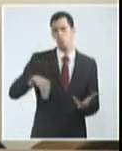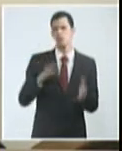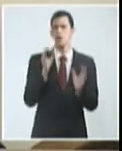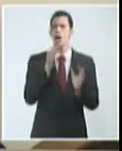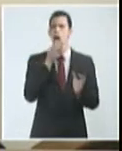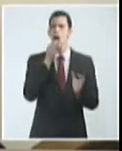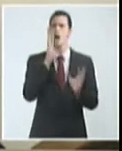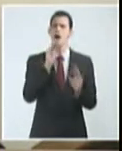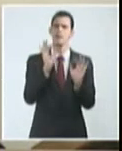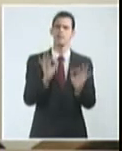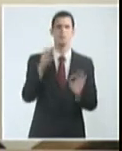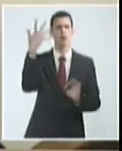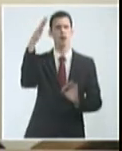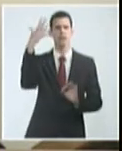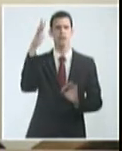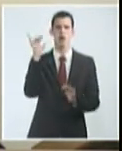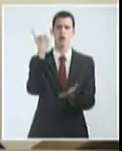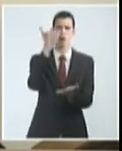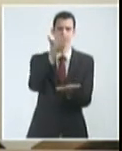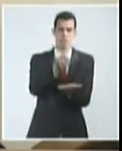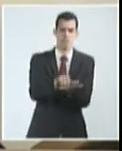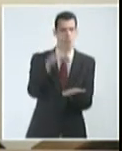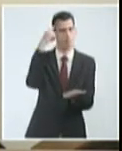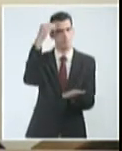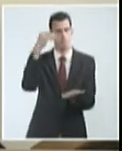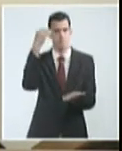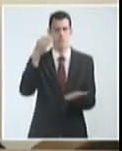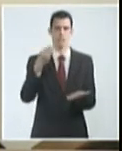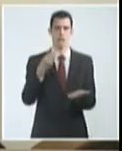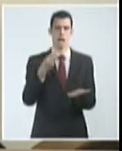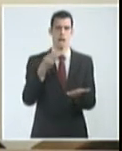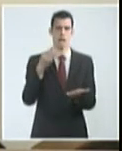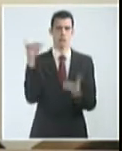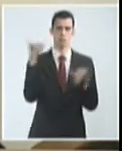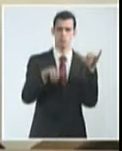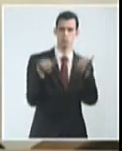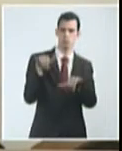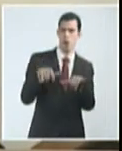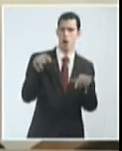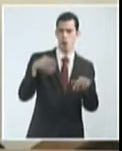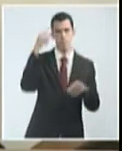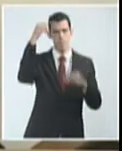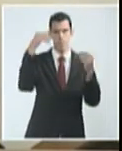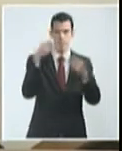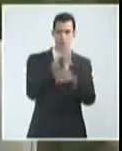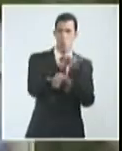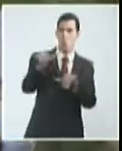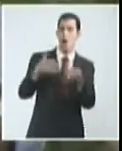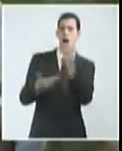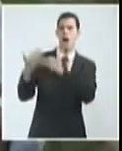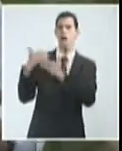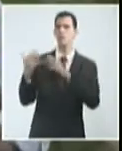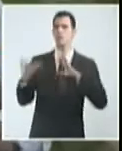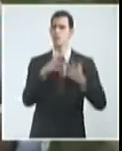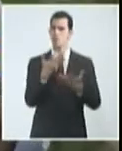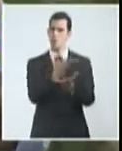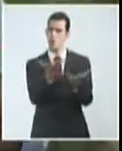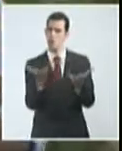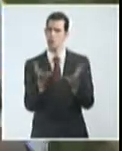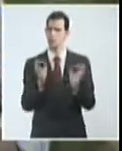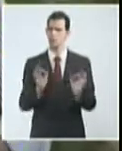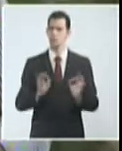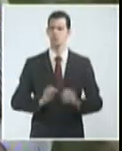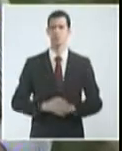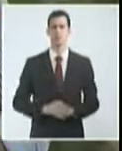posibilidades reales de recuperación de ese sector que dinamiza todo el resto de la economía cubana? Bueno, tu pregunta, que ya está conjugando temas